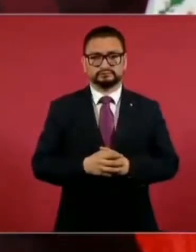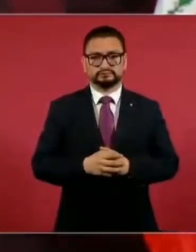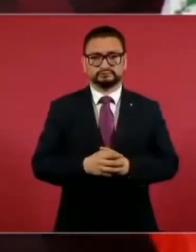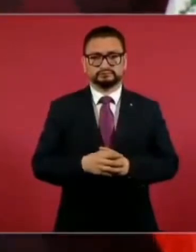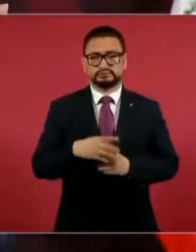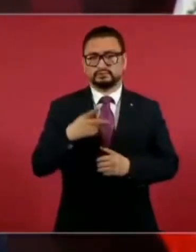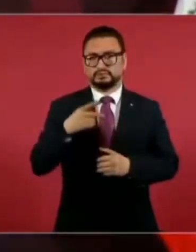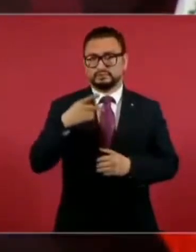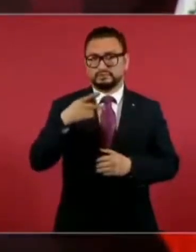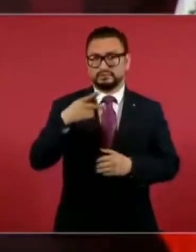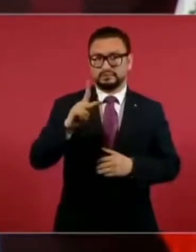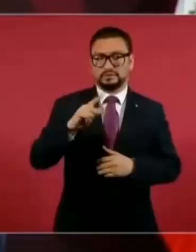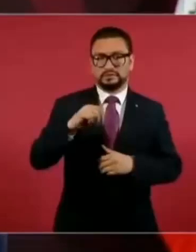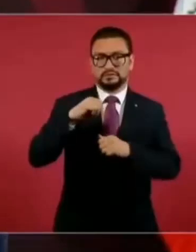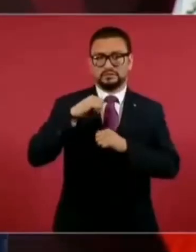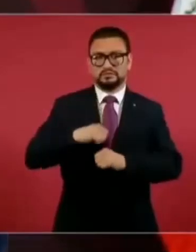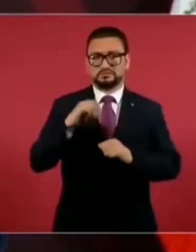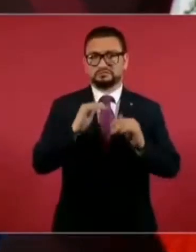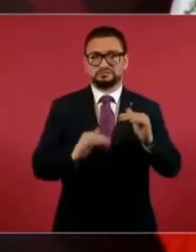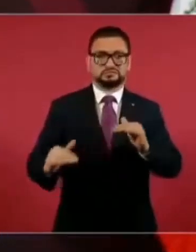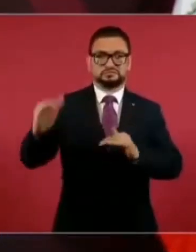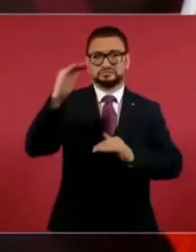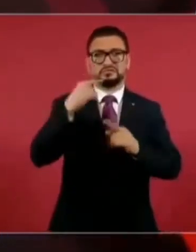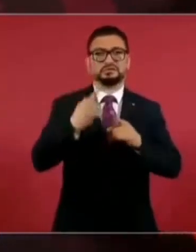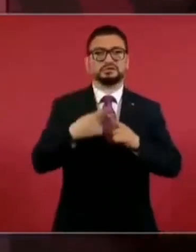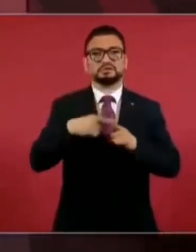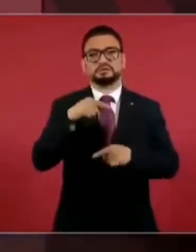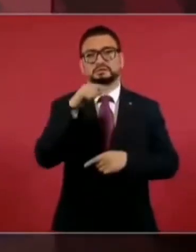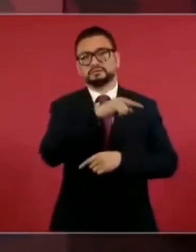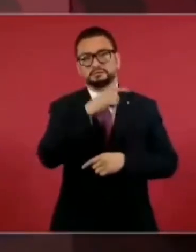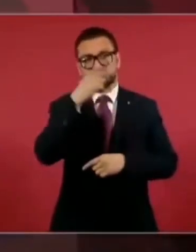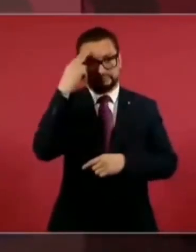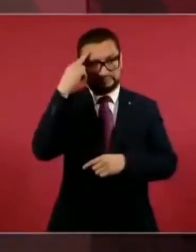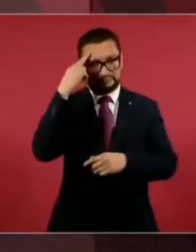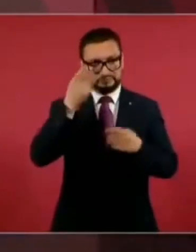Pero el poder de los poderes era él.